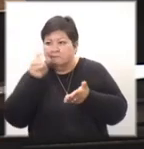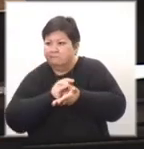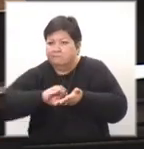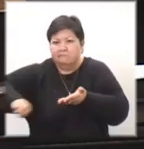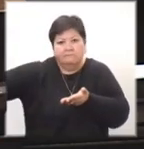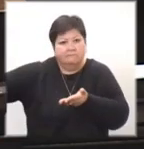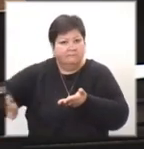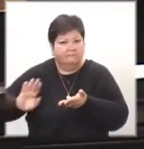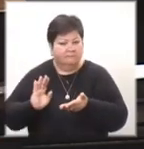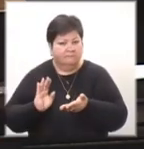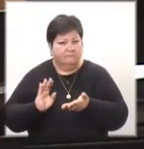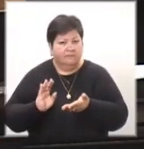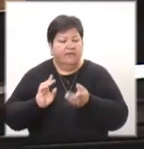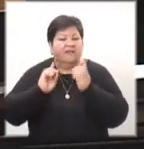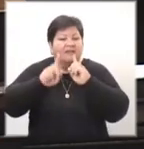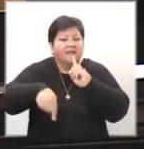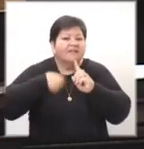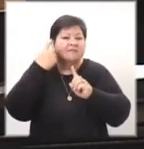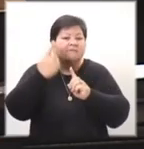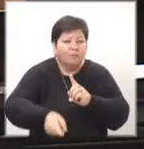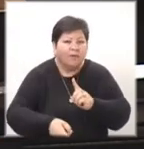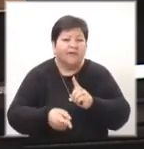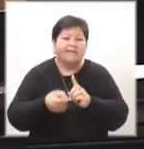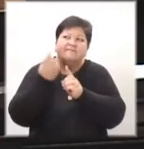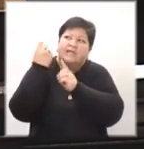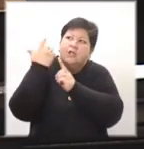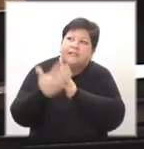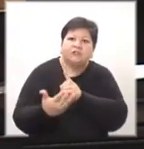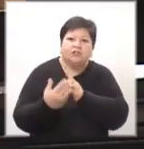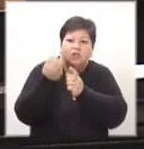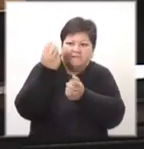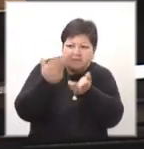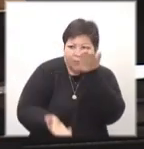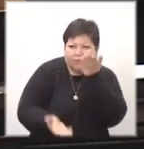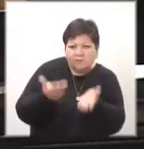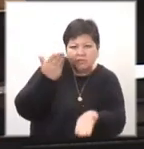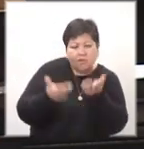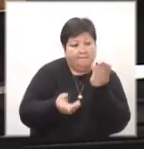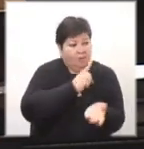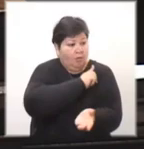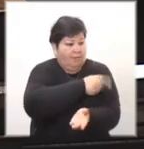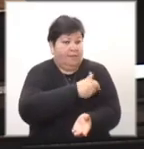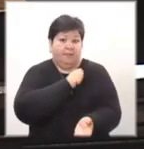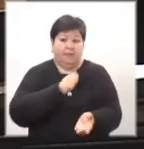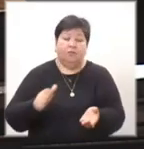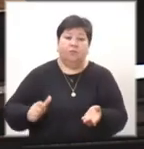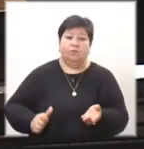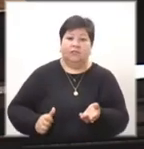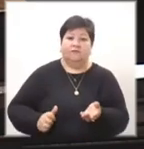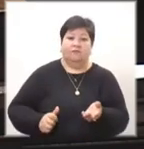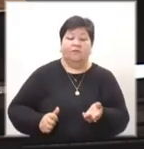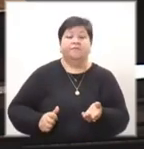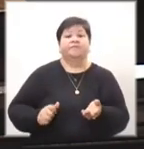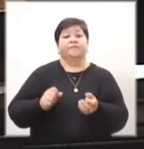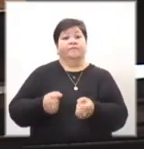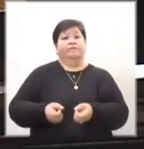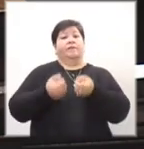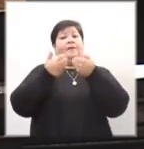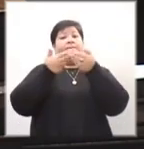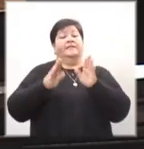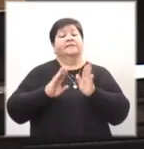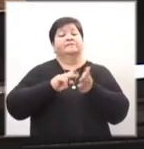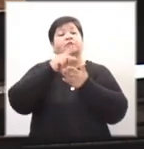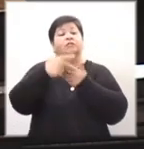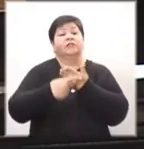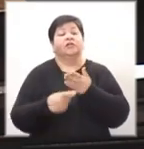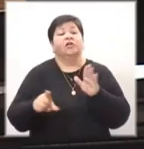que luego de pasar por un tamiz de valoraciones políticas en el Poder Ejecutivo, dio lugar a un proyecto de ley. También